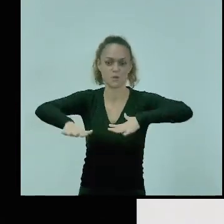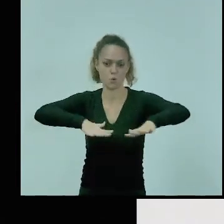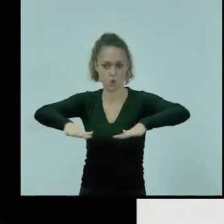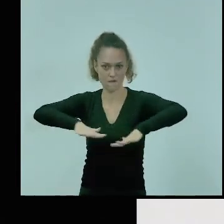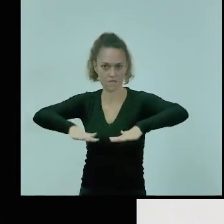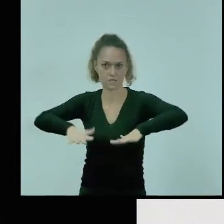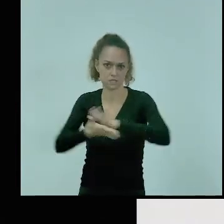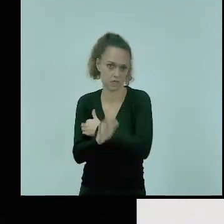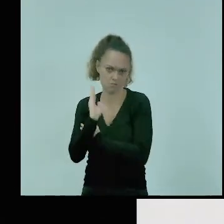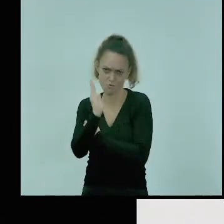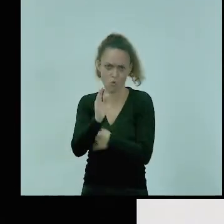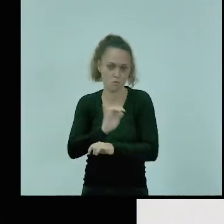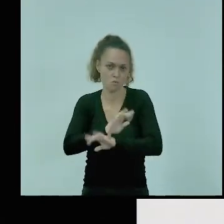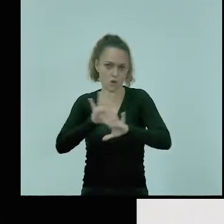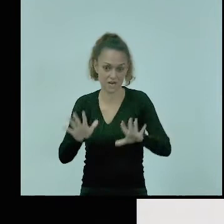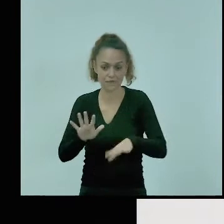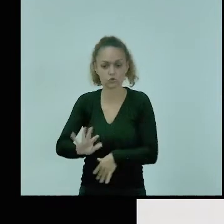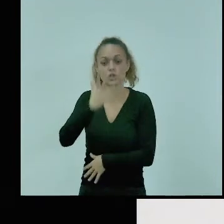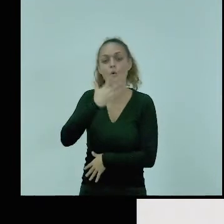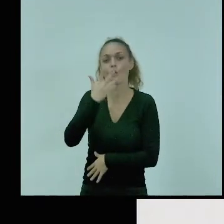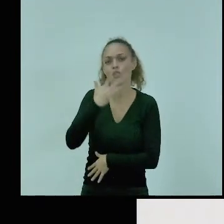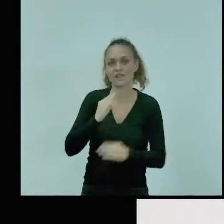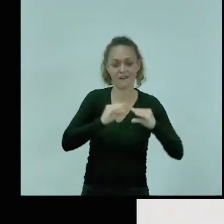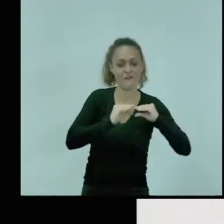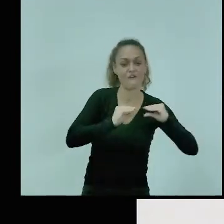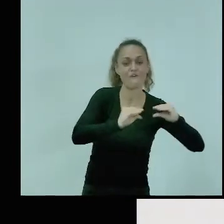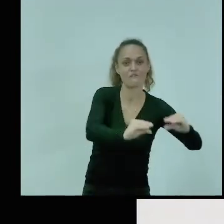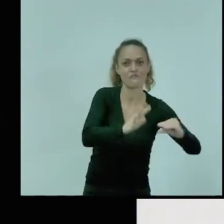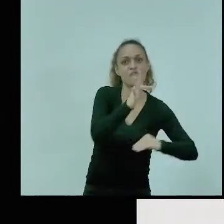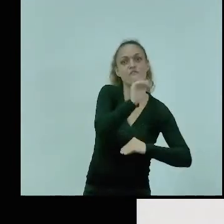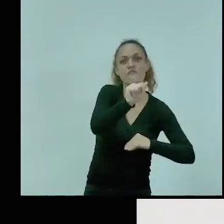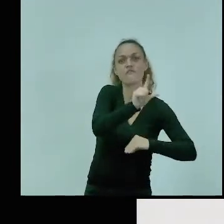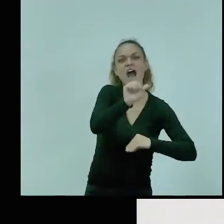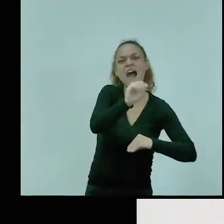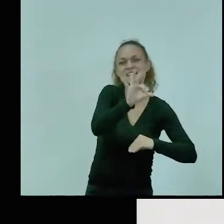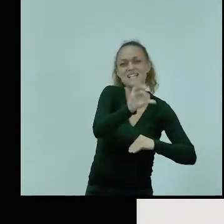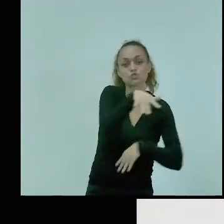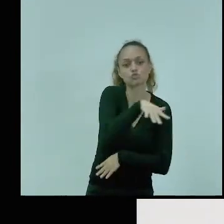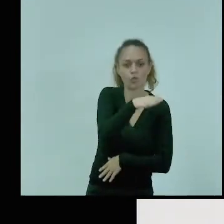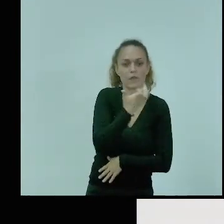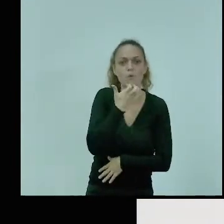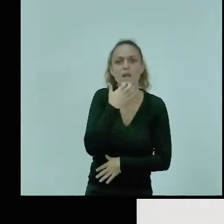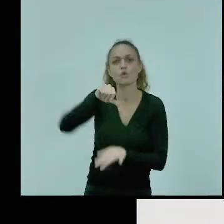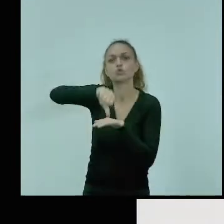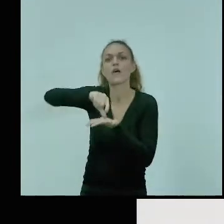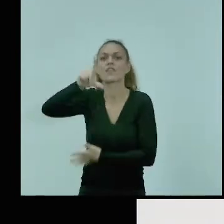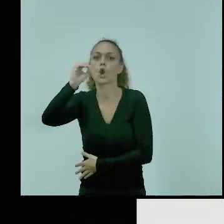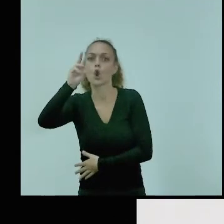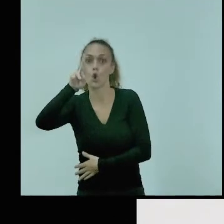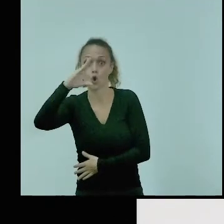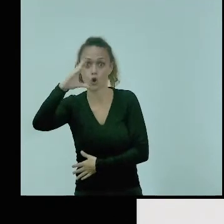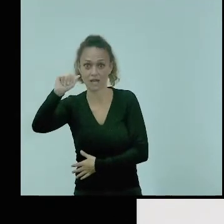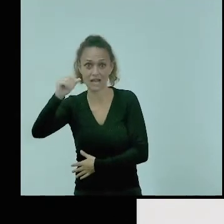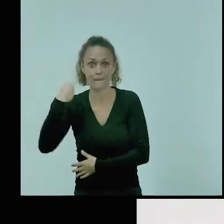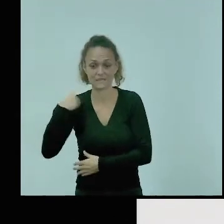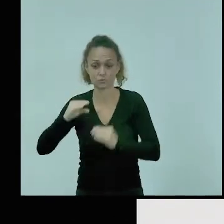el conocimiento de dónde están esas fallas, como en el caso de Lorca, que es una ciudad que está encima de una falla que no es